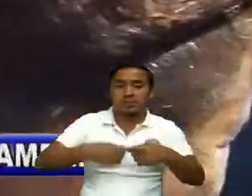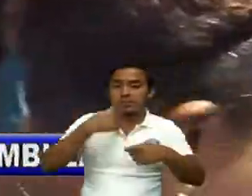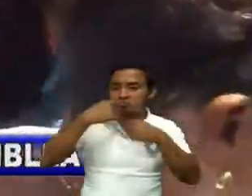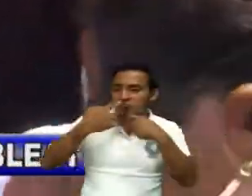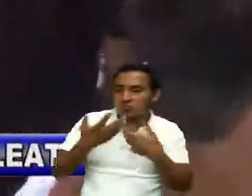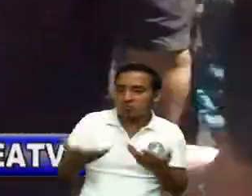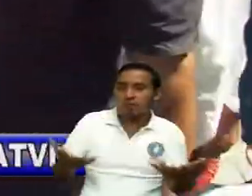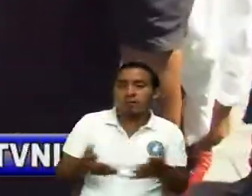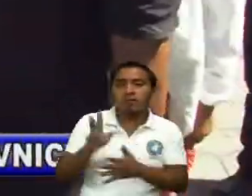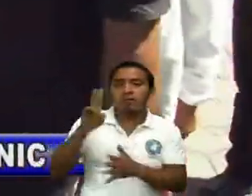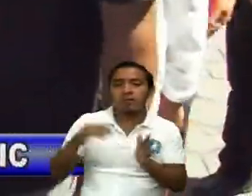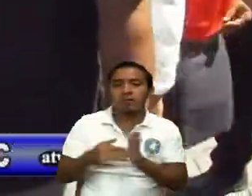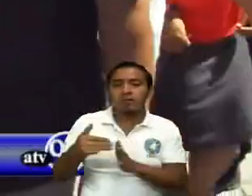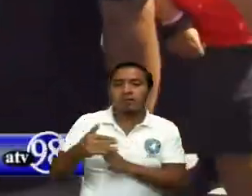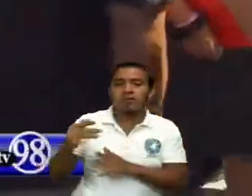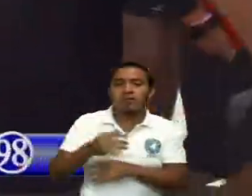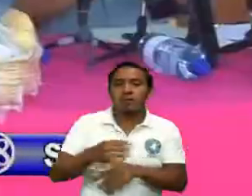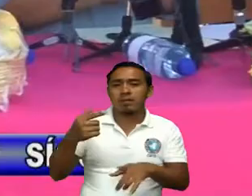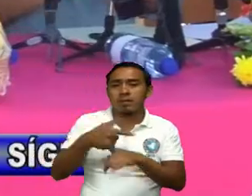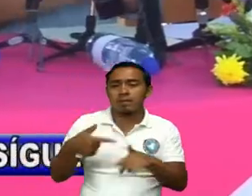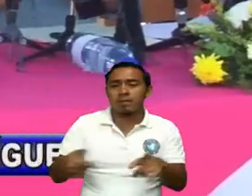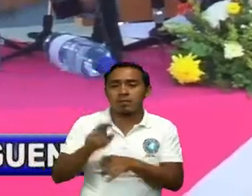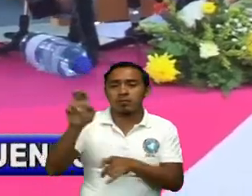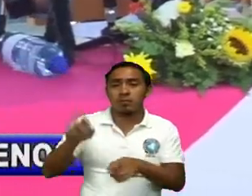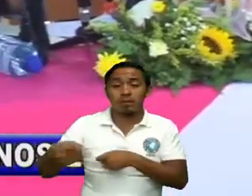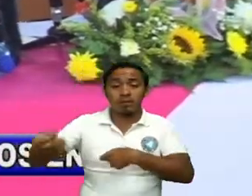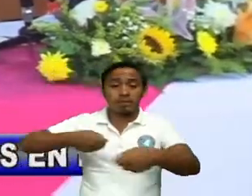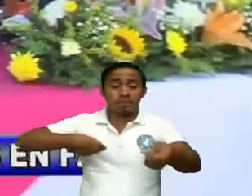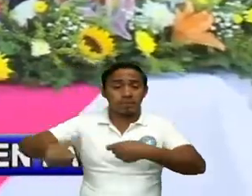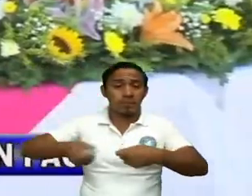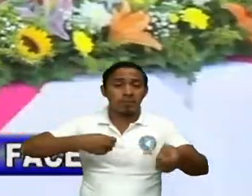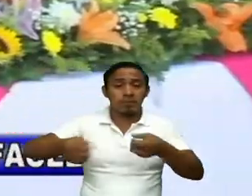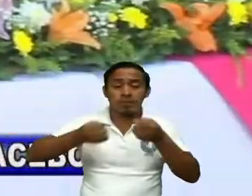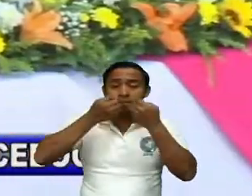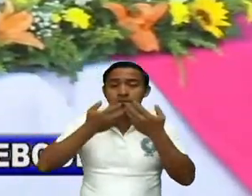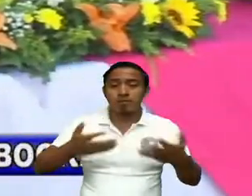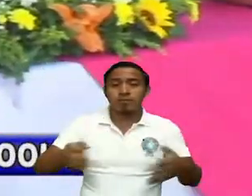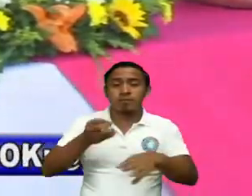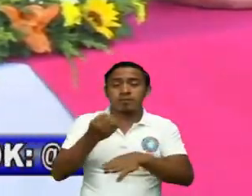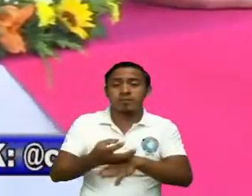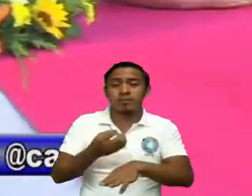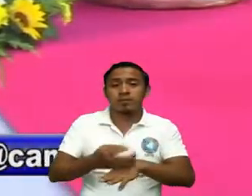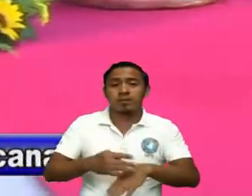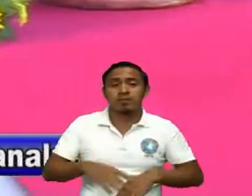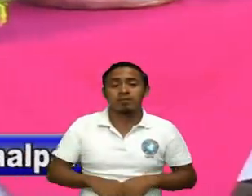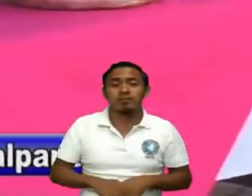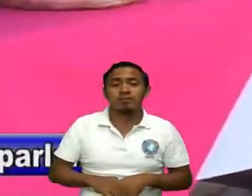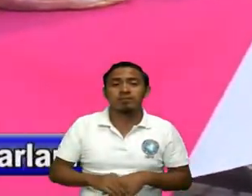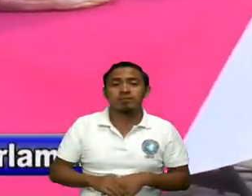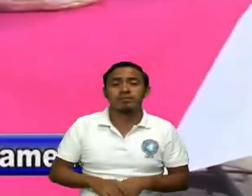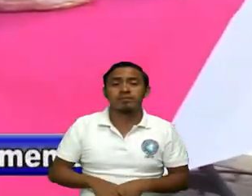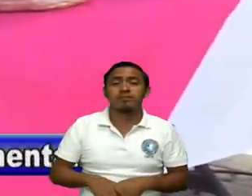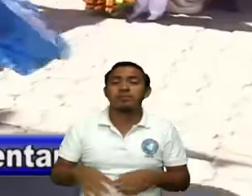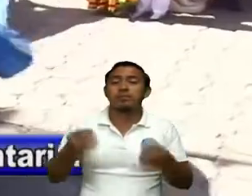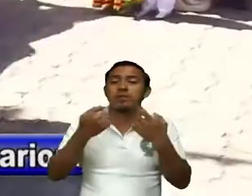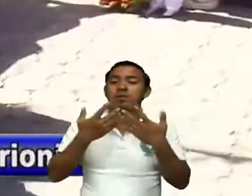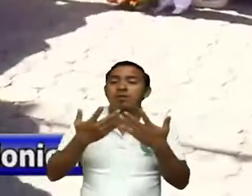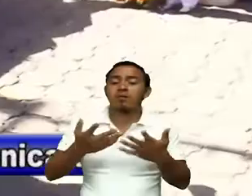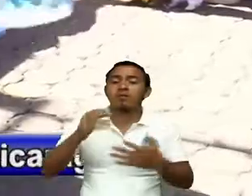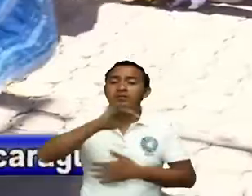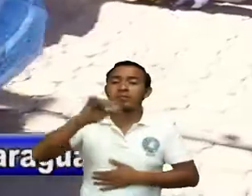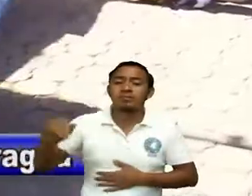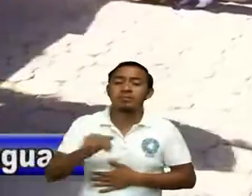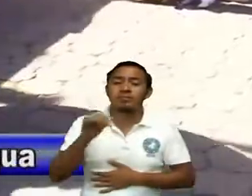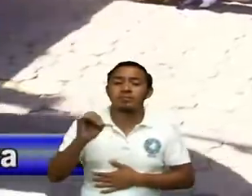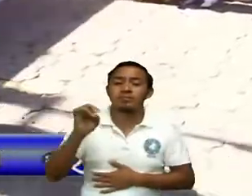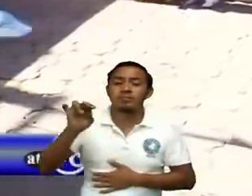reportan 2,5 millones de córdobas en ventas, informó la alcaldesa. Con cámara de Lester Mora, informó para